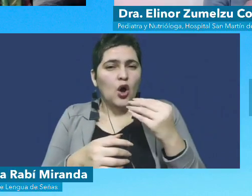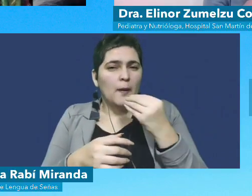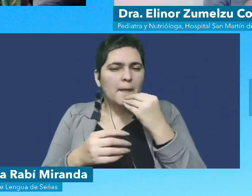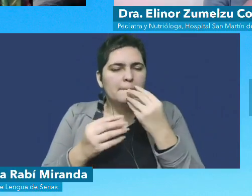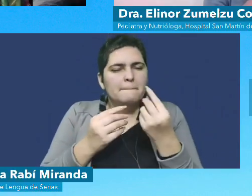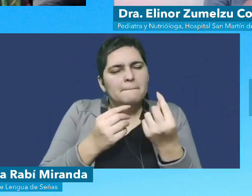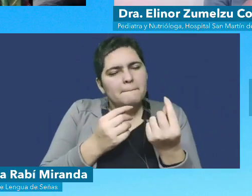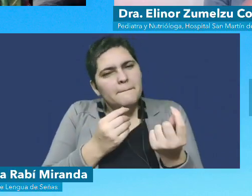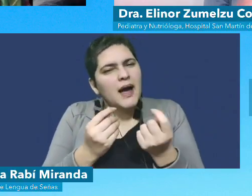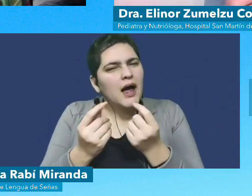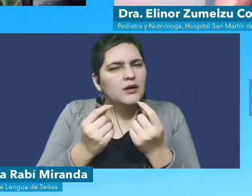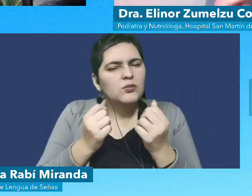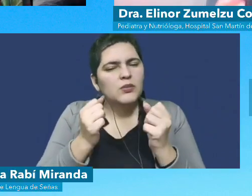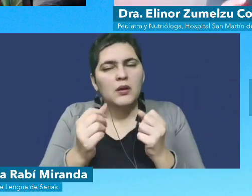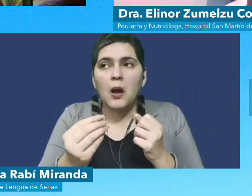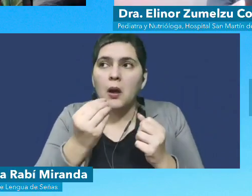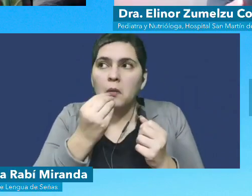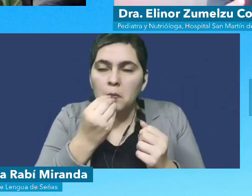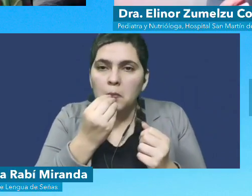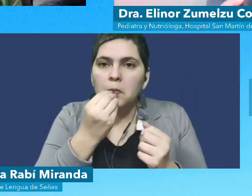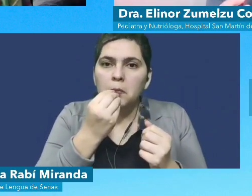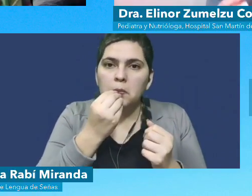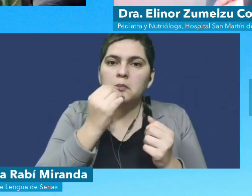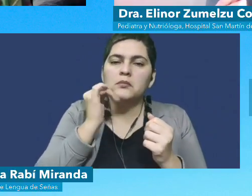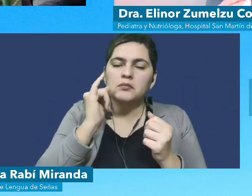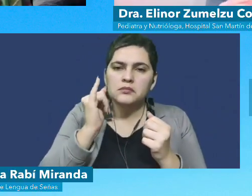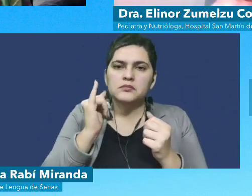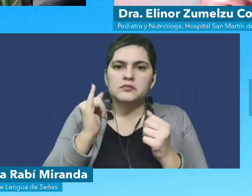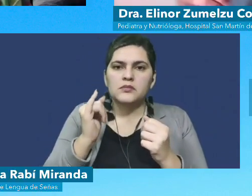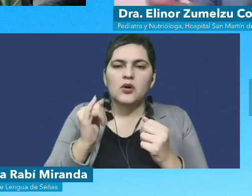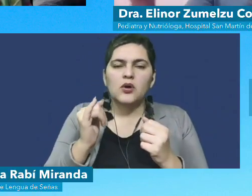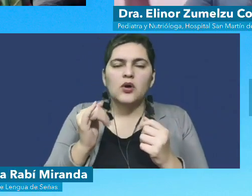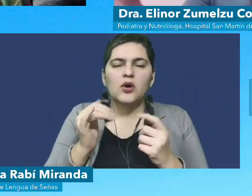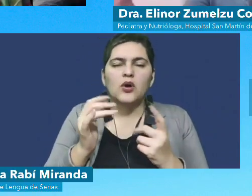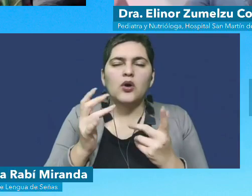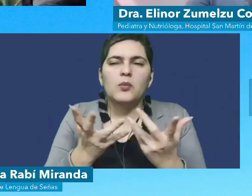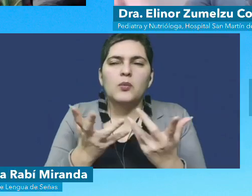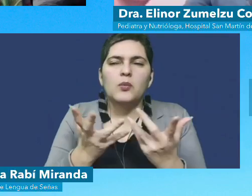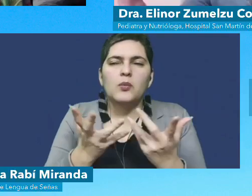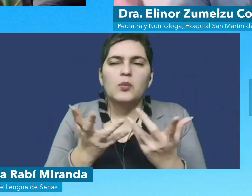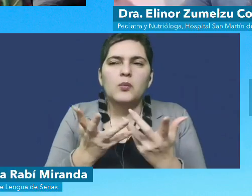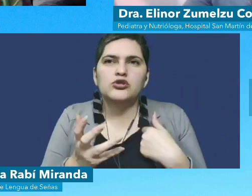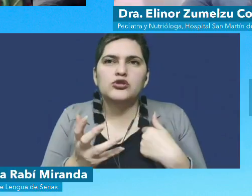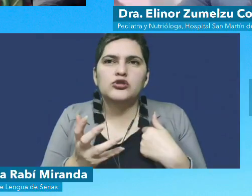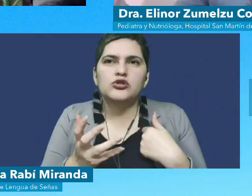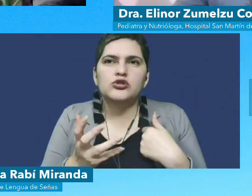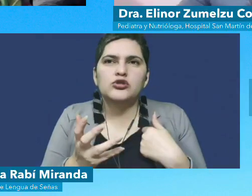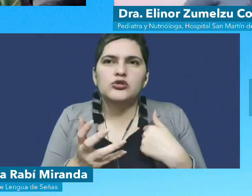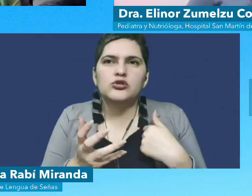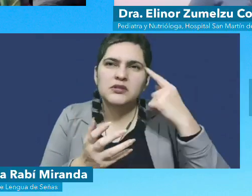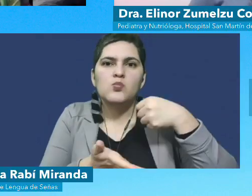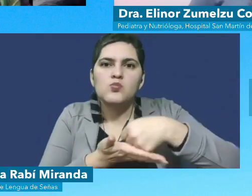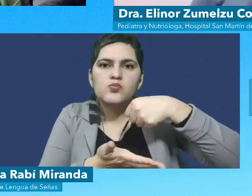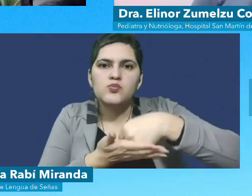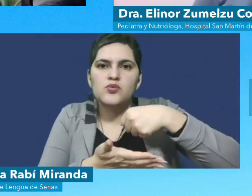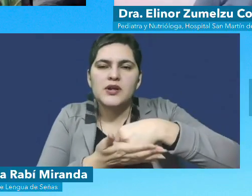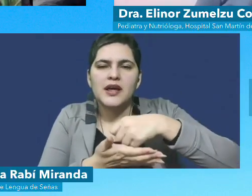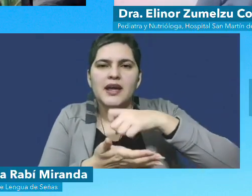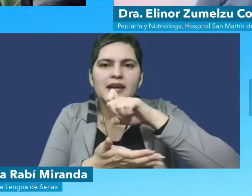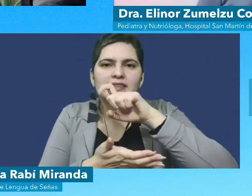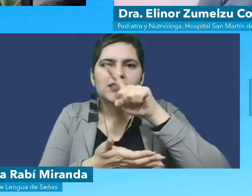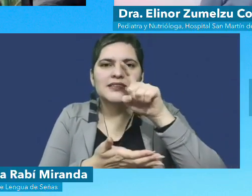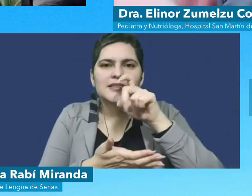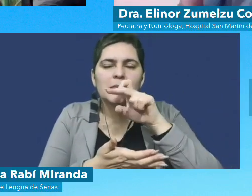lo pueda meter a la boca? ¿O cómo hago para que lo que como se vaya convirtiendo en el puré de espinaca o en la selga o en el charquicán? Entonces, esa